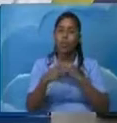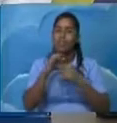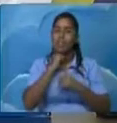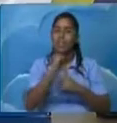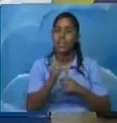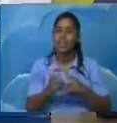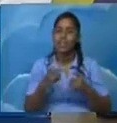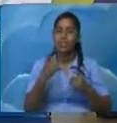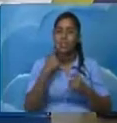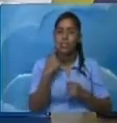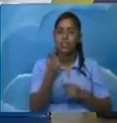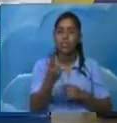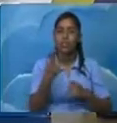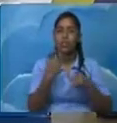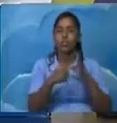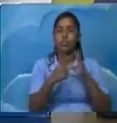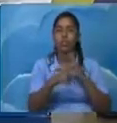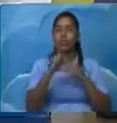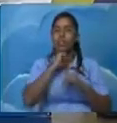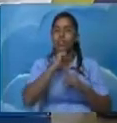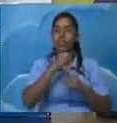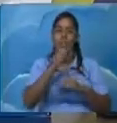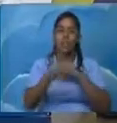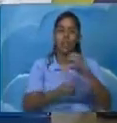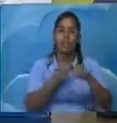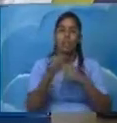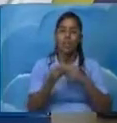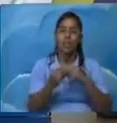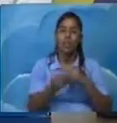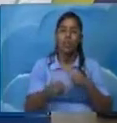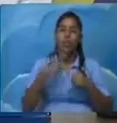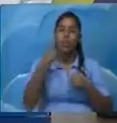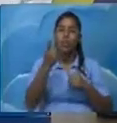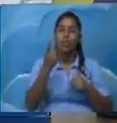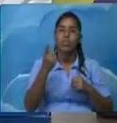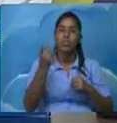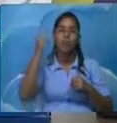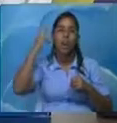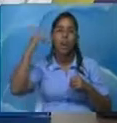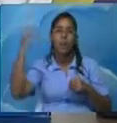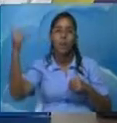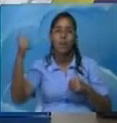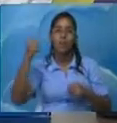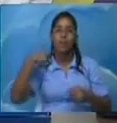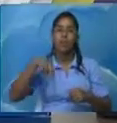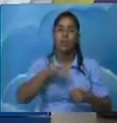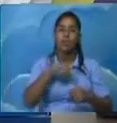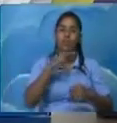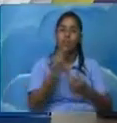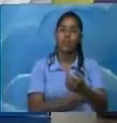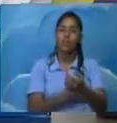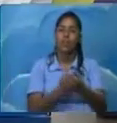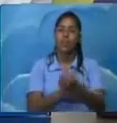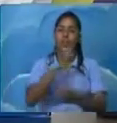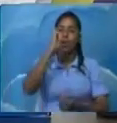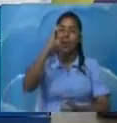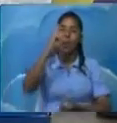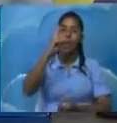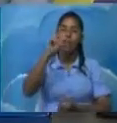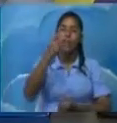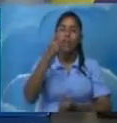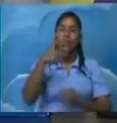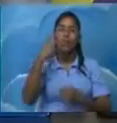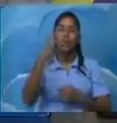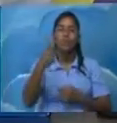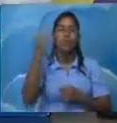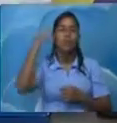decirlo y otra cosa es hacerlo. ¿Cuándo se iba a imaginar nuestro hermano Edgar Arias? ¿Cuándo